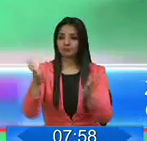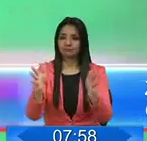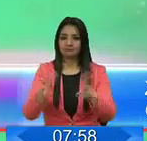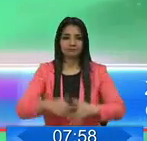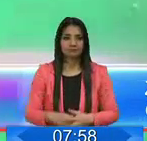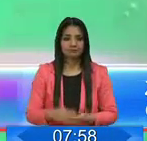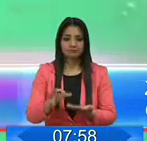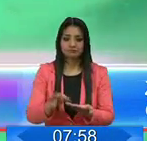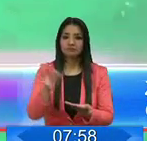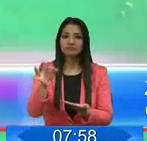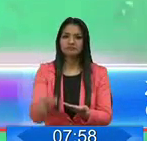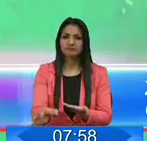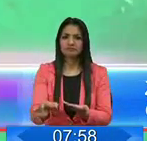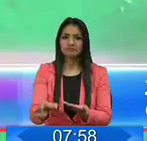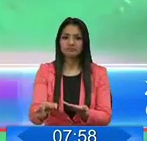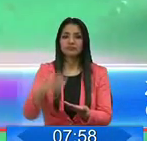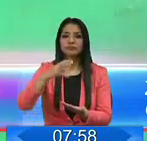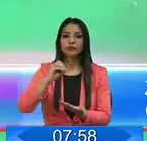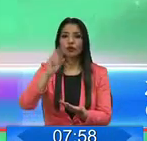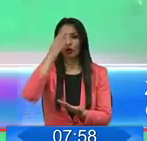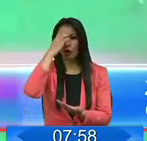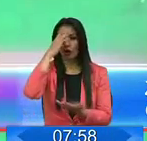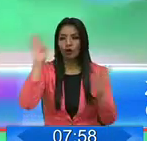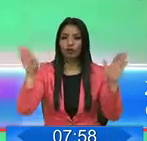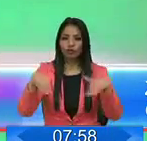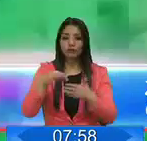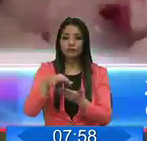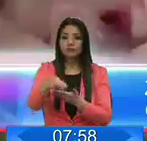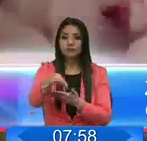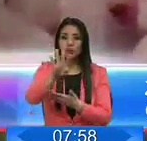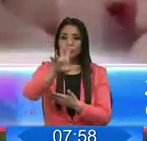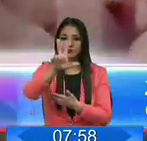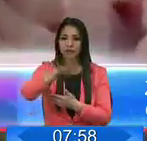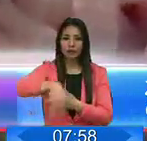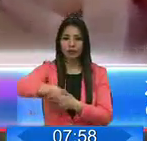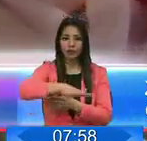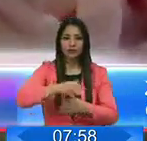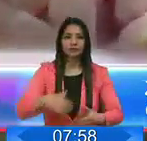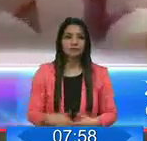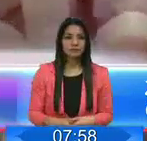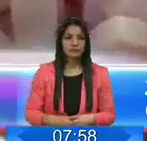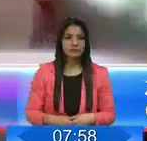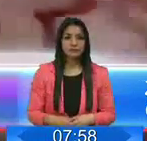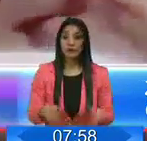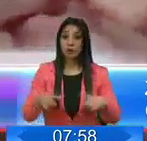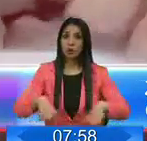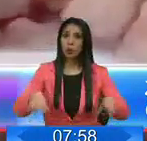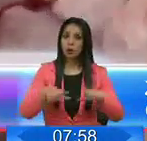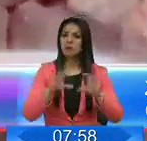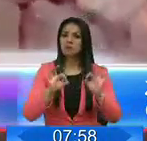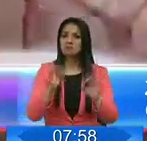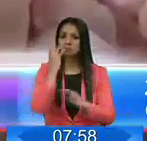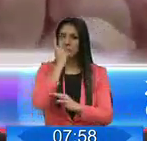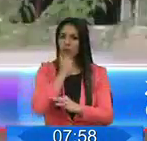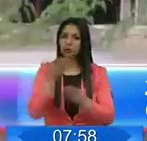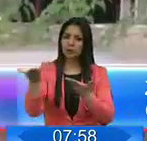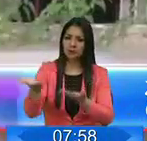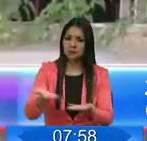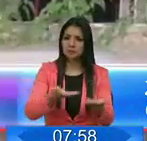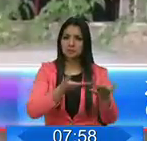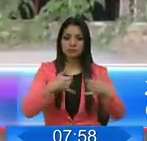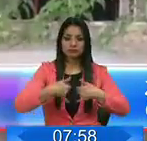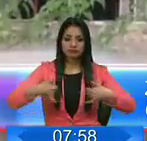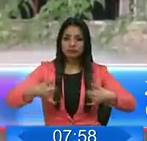cantón Centinela del Cóndor, en el kilómetro 45 de la Troncala Amazónica, existe un lugar acogedor. Se halla un local de